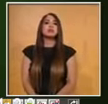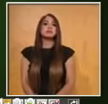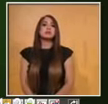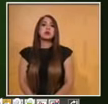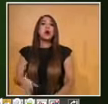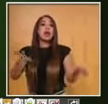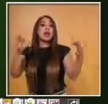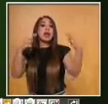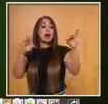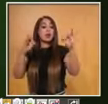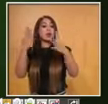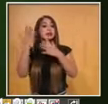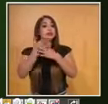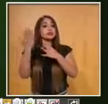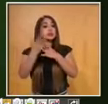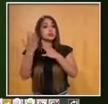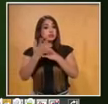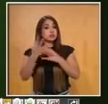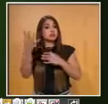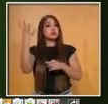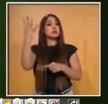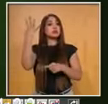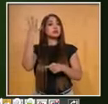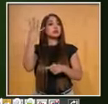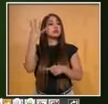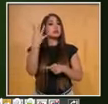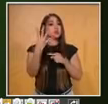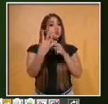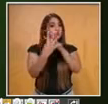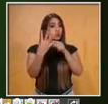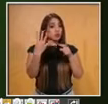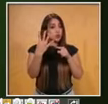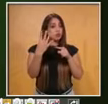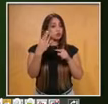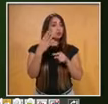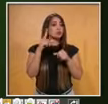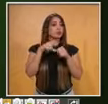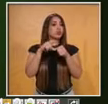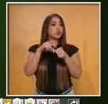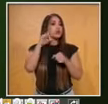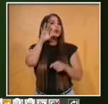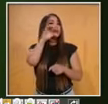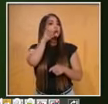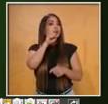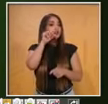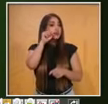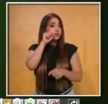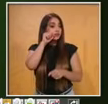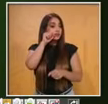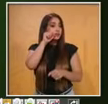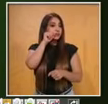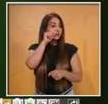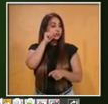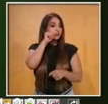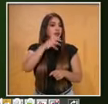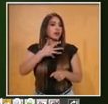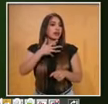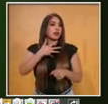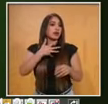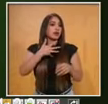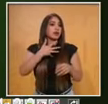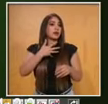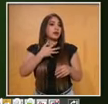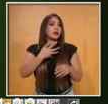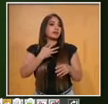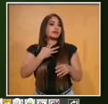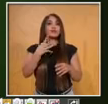que está dividida en cuartos sería la de color anaranjado. Así es, la que tiene 4 partes